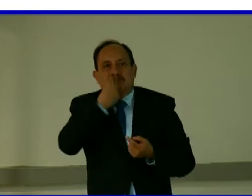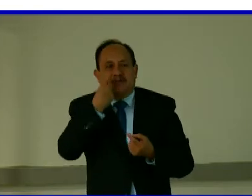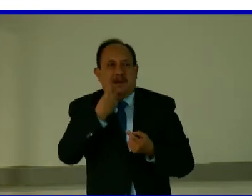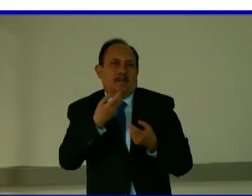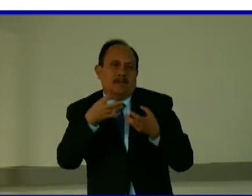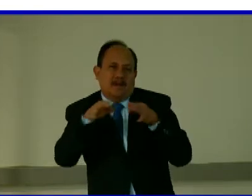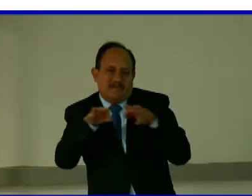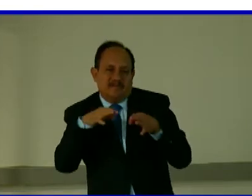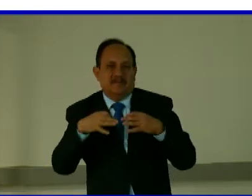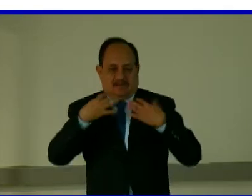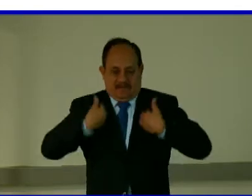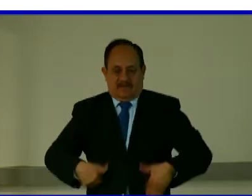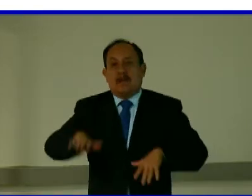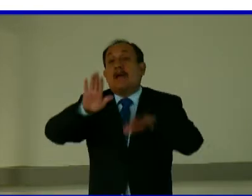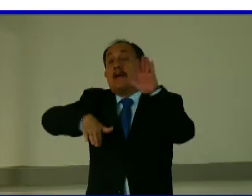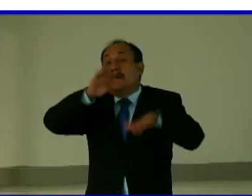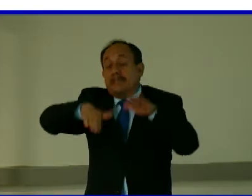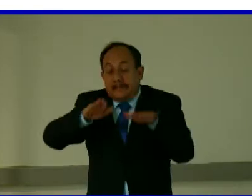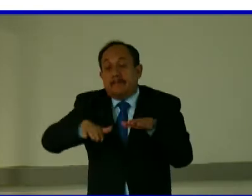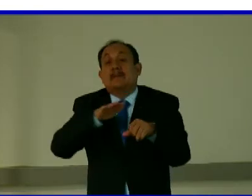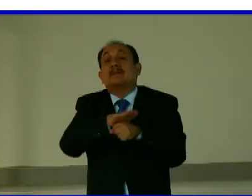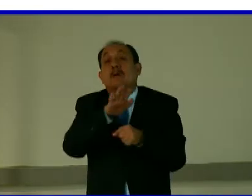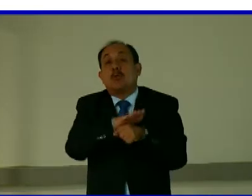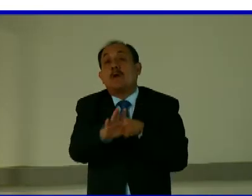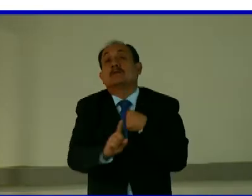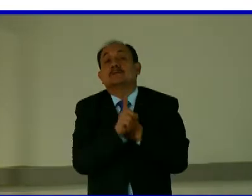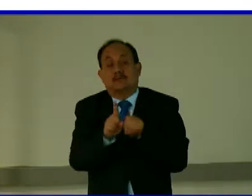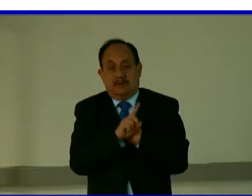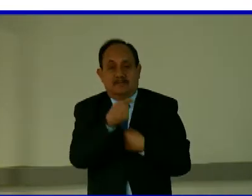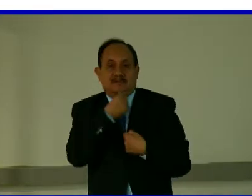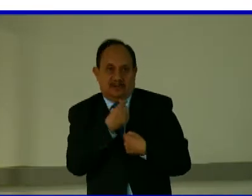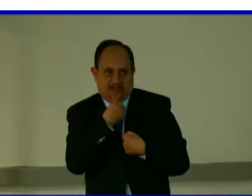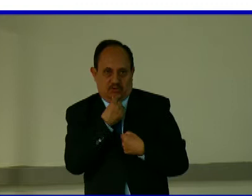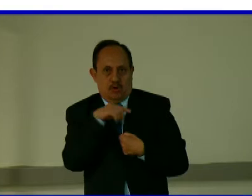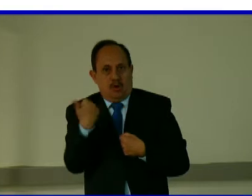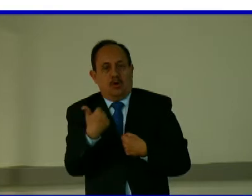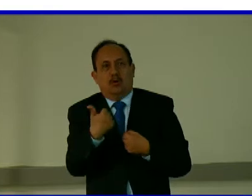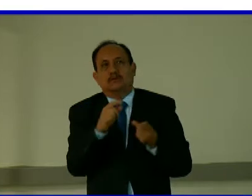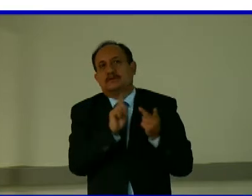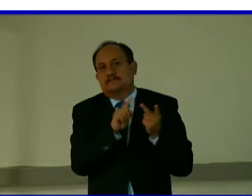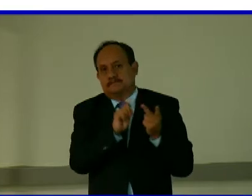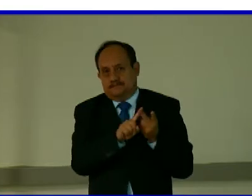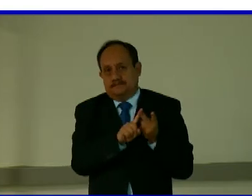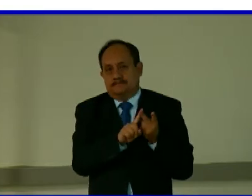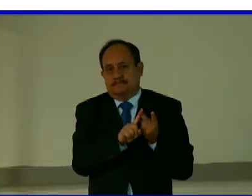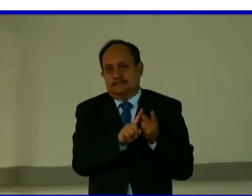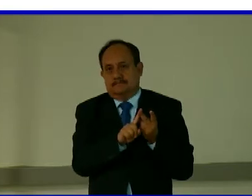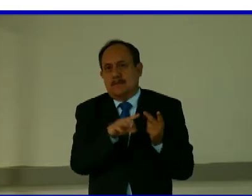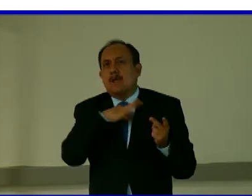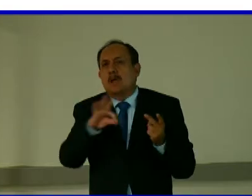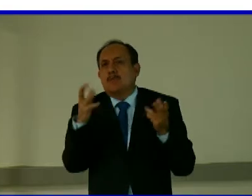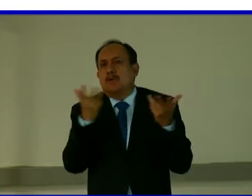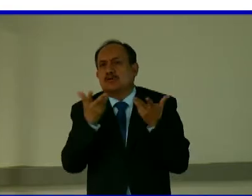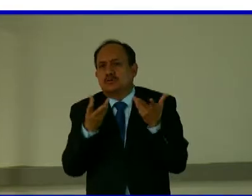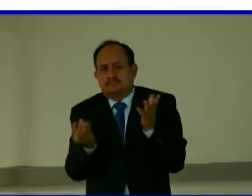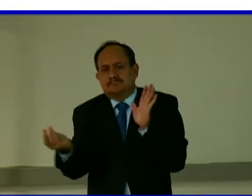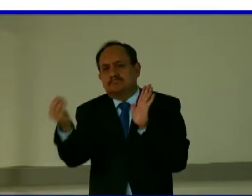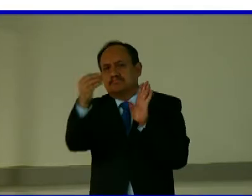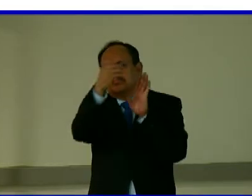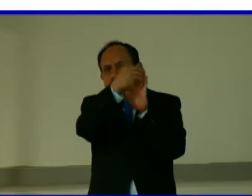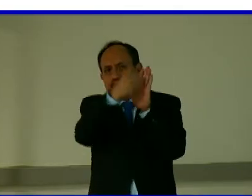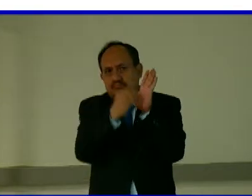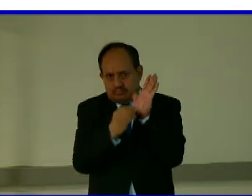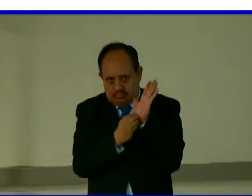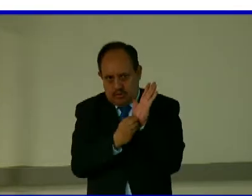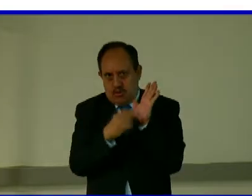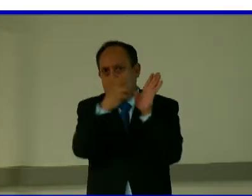terapia física, dependiendo de cuál sea el impedimento que tengo. La otra opción es que puedo hacer acomodación, y